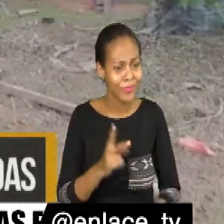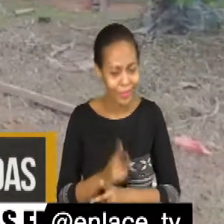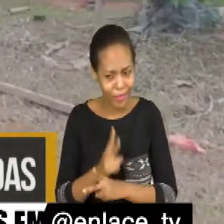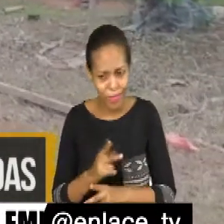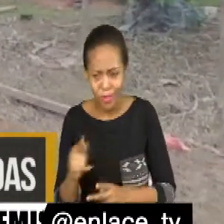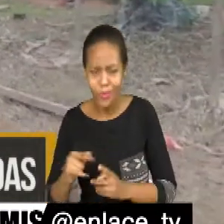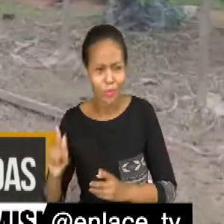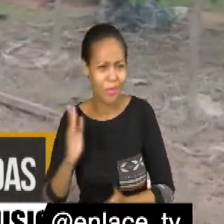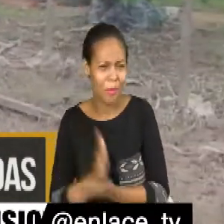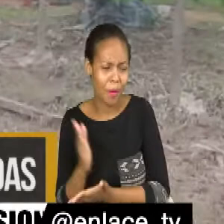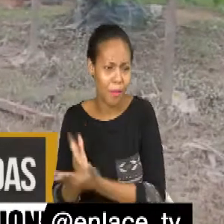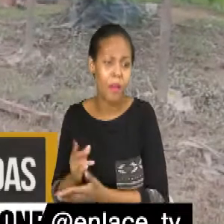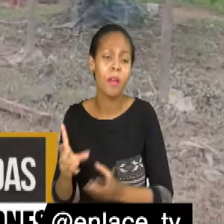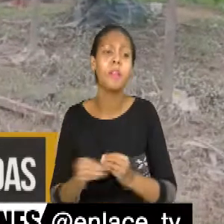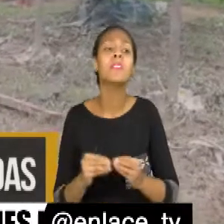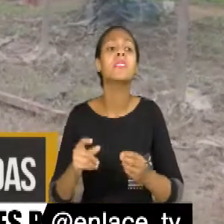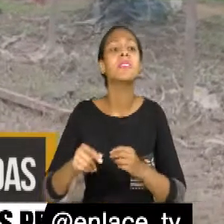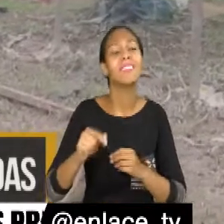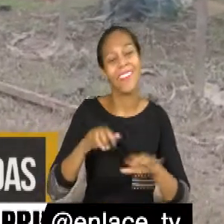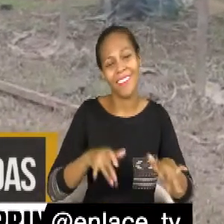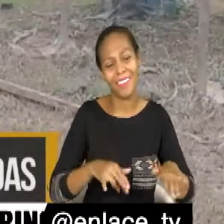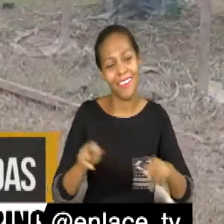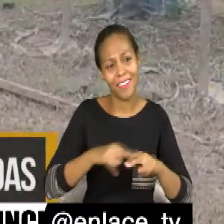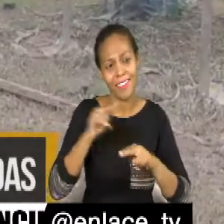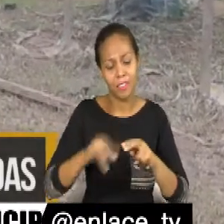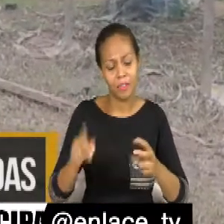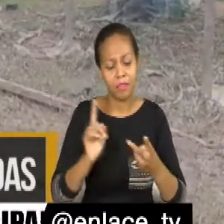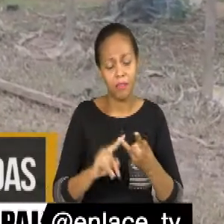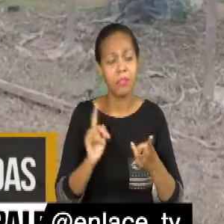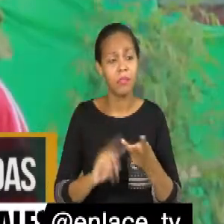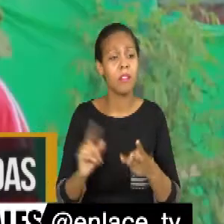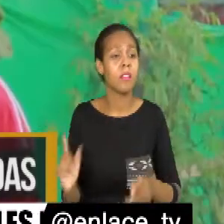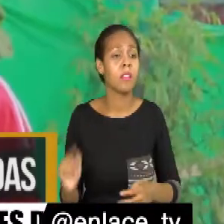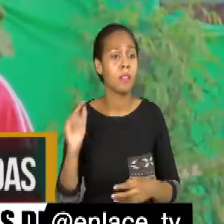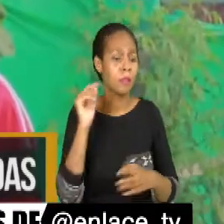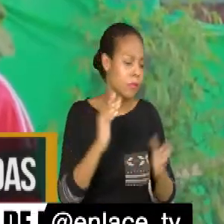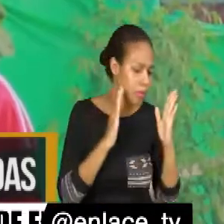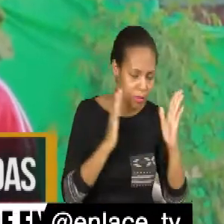Medio Ambiente y el INDERBA acompañan los recorridos. Bueno, de verdad es que